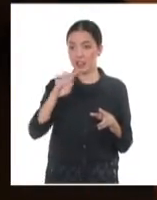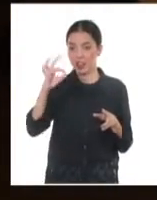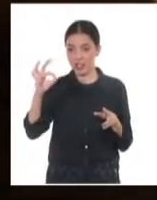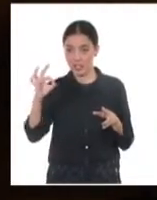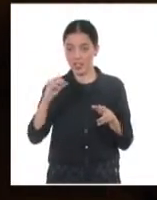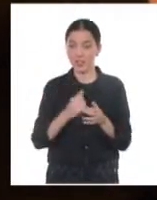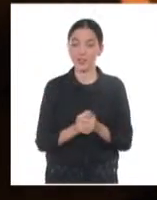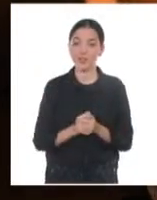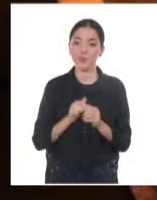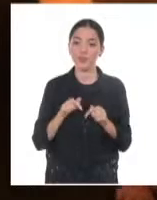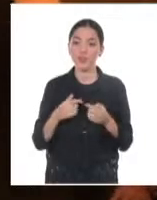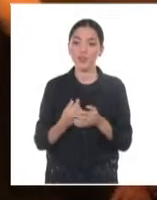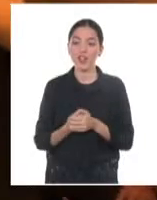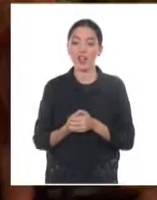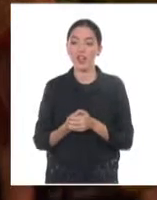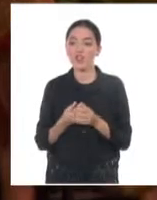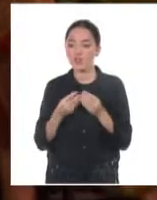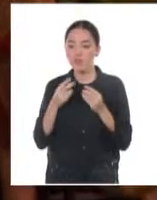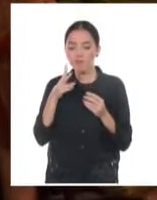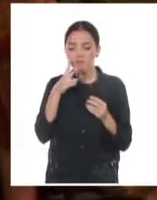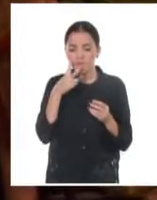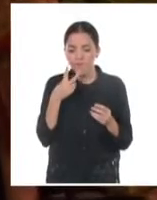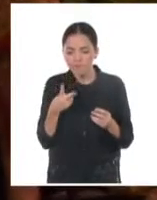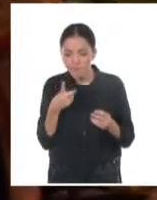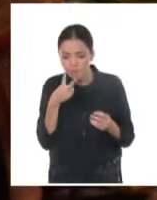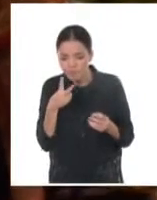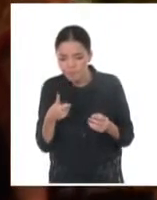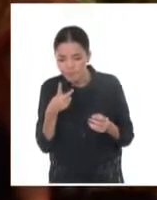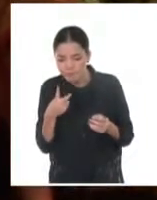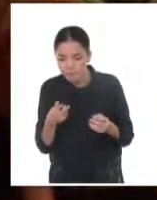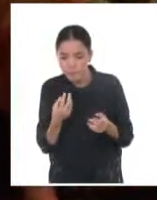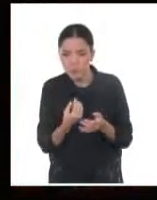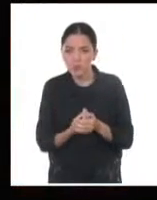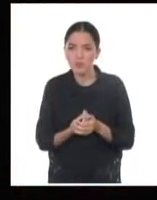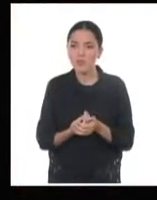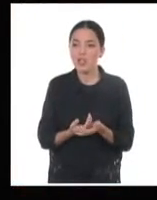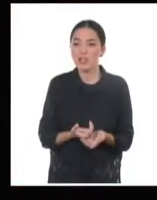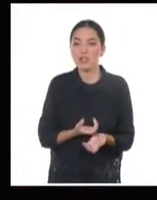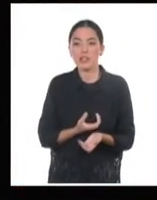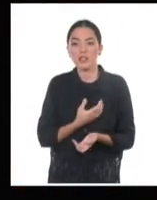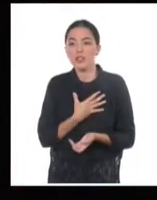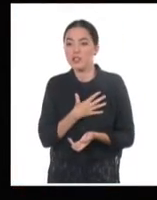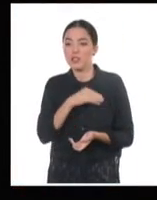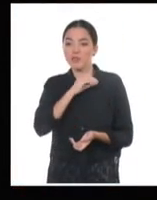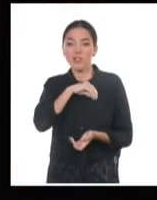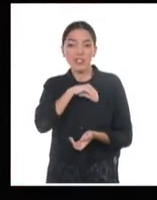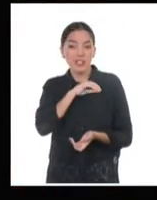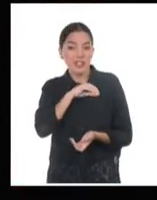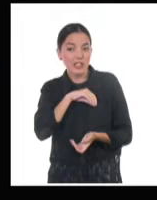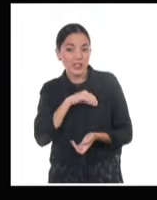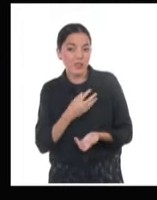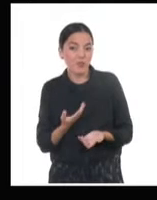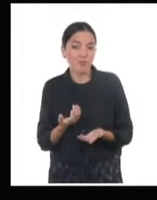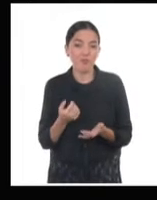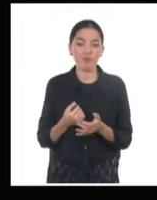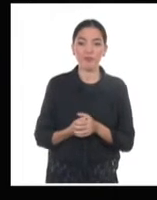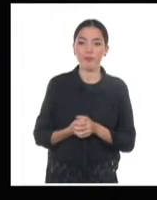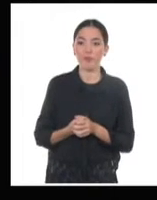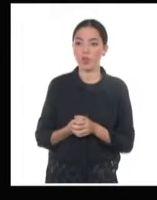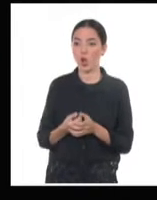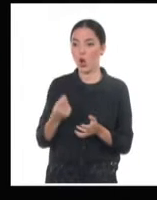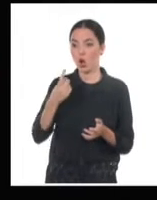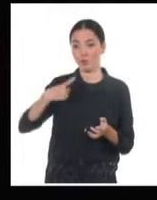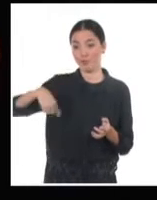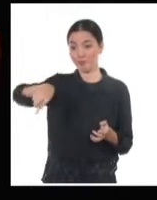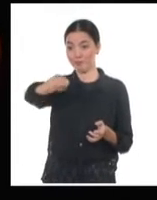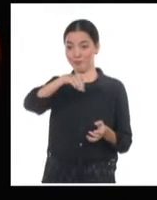mismo estado o sentimiento que todos hemos experimentado alguna vez. A través de un sendero poético con obstáculos,